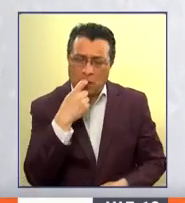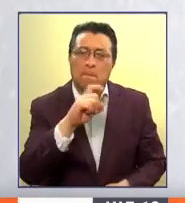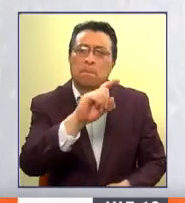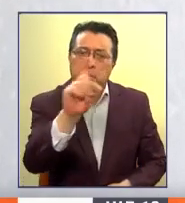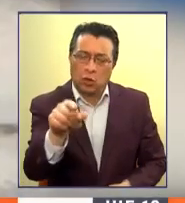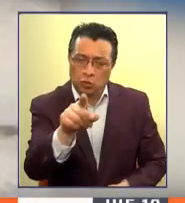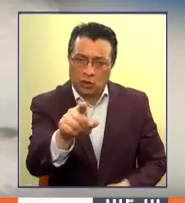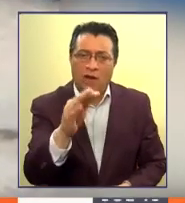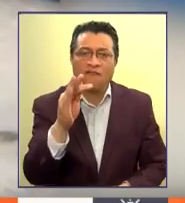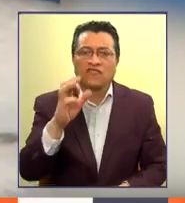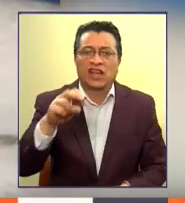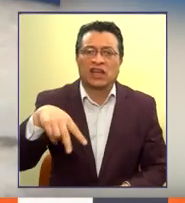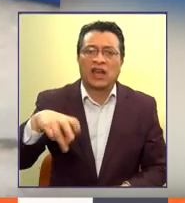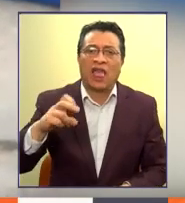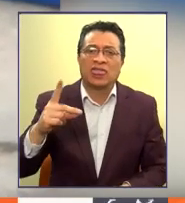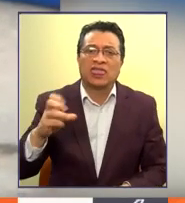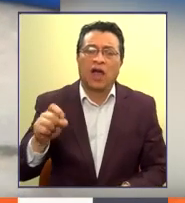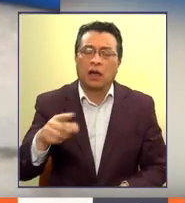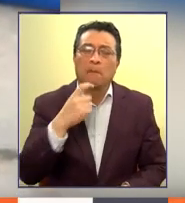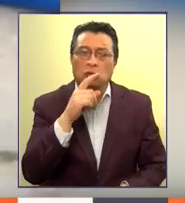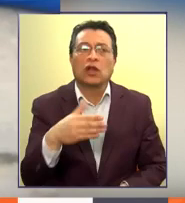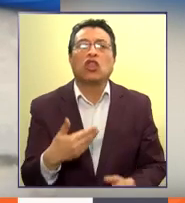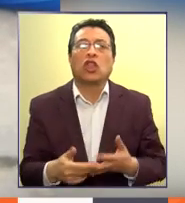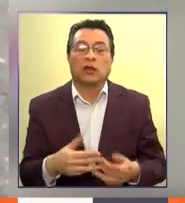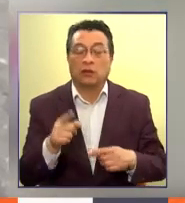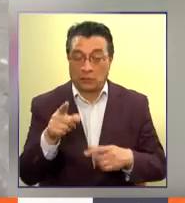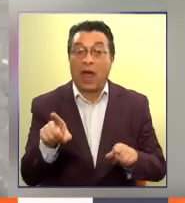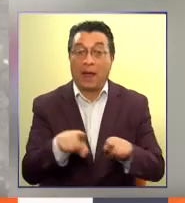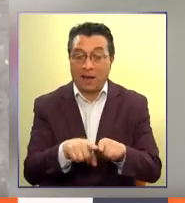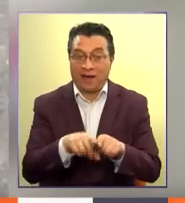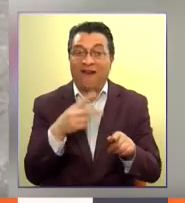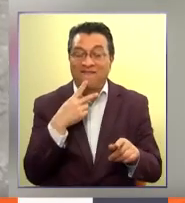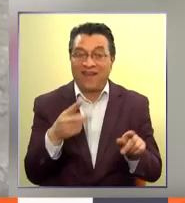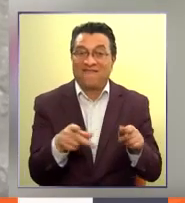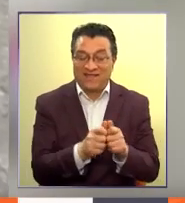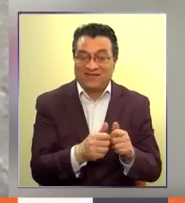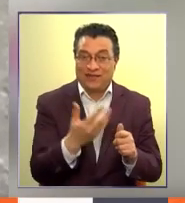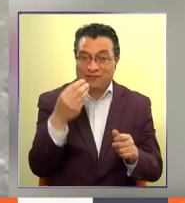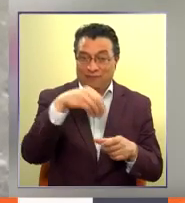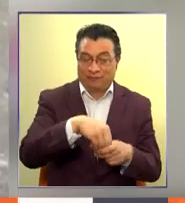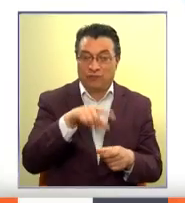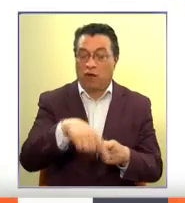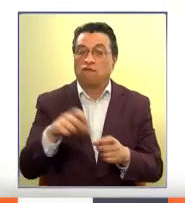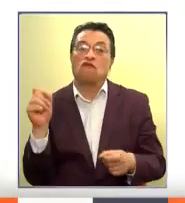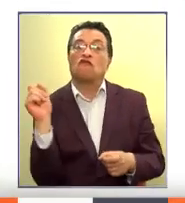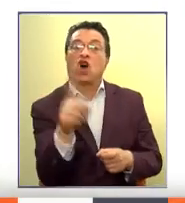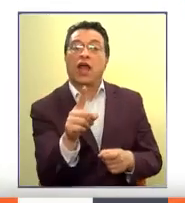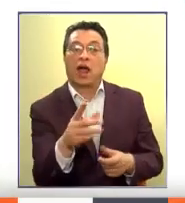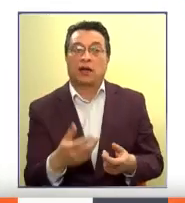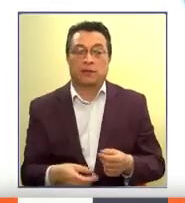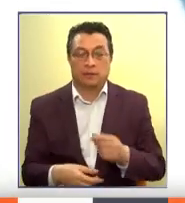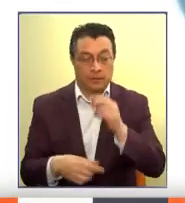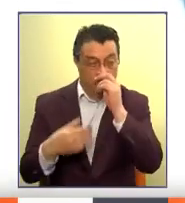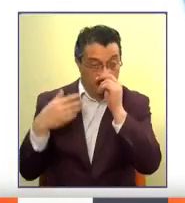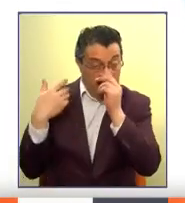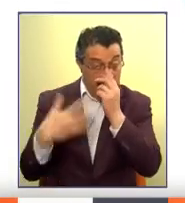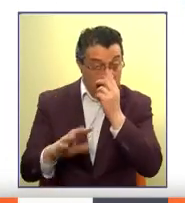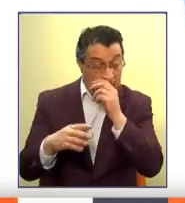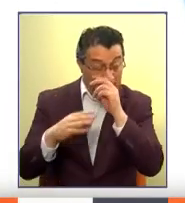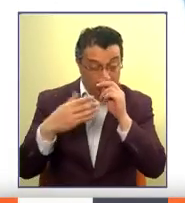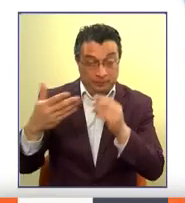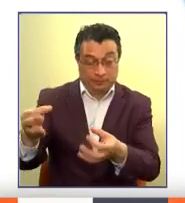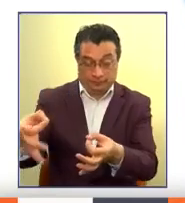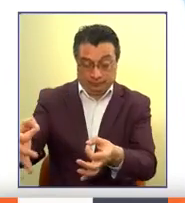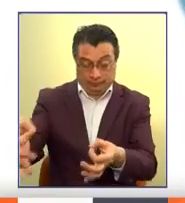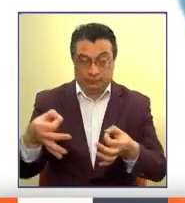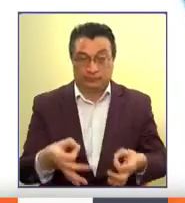a Fernanda. Así, Ivette emplaza a su hermana, quien vivía con su madre en la casa desde donde la habría echado. Hemos acogido de oficio